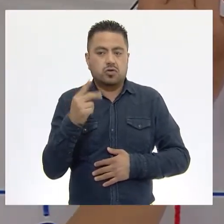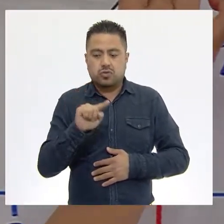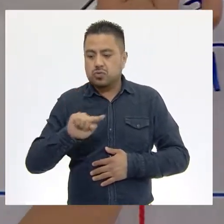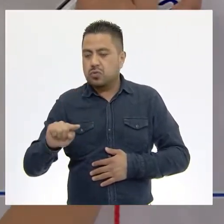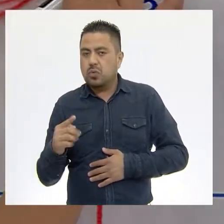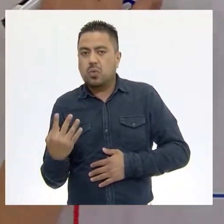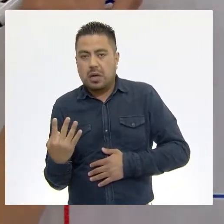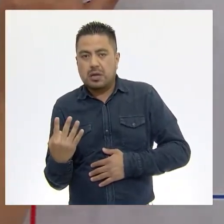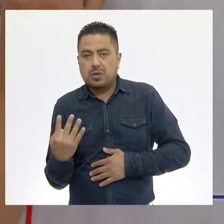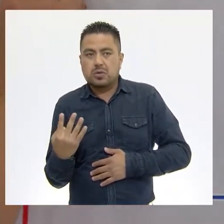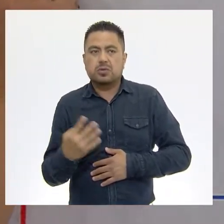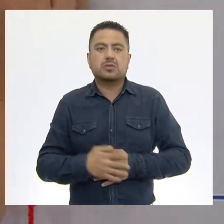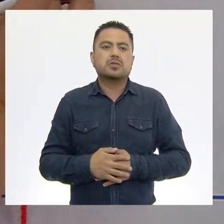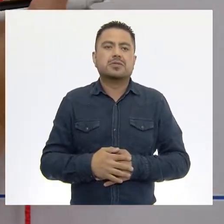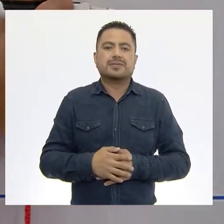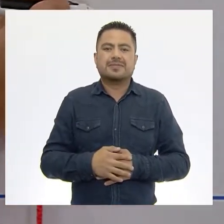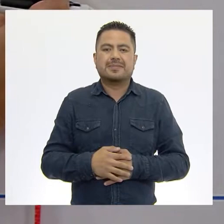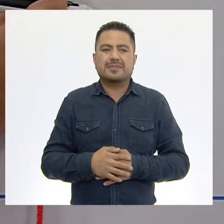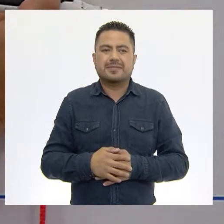2/4